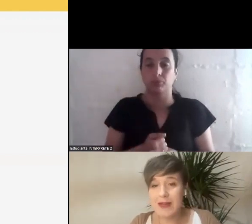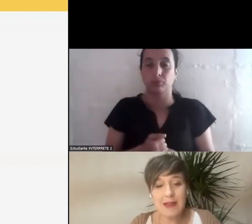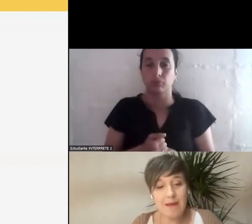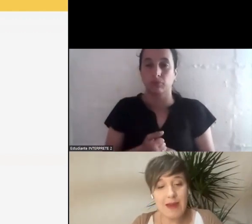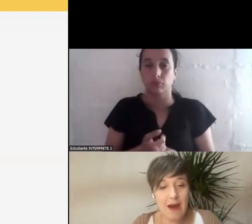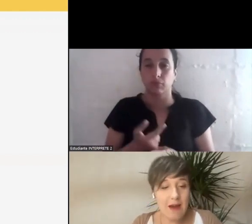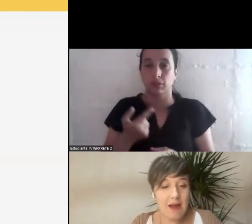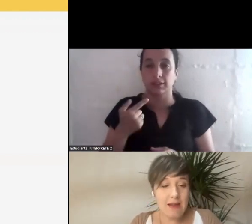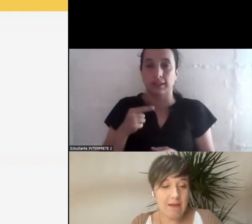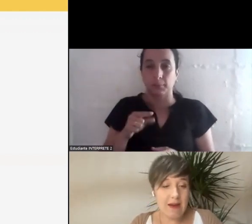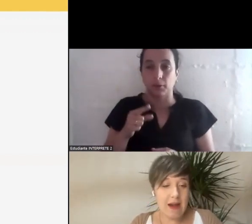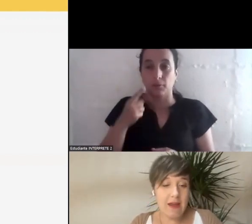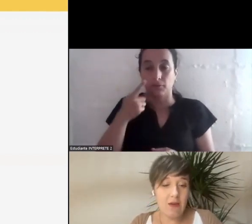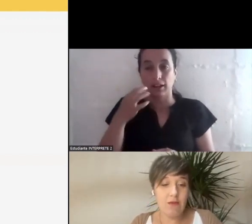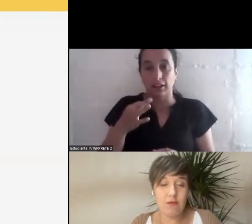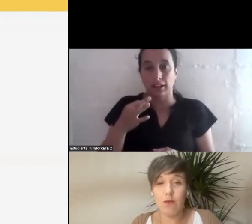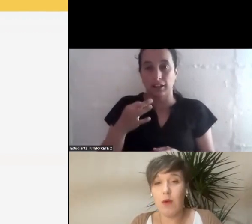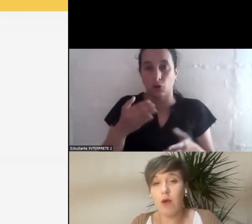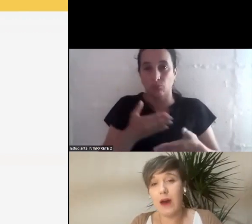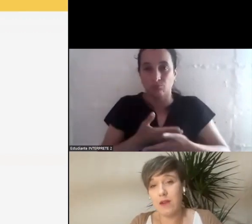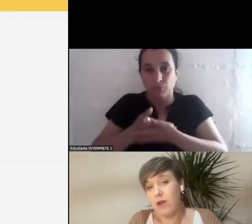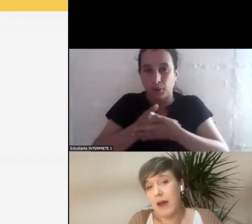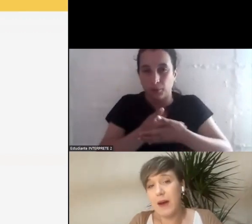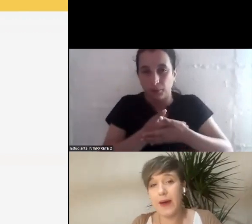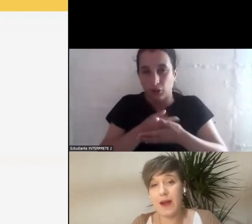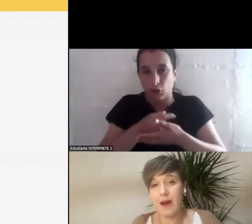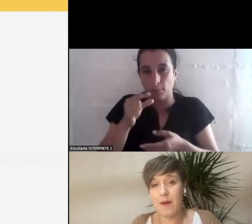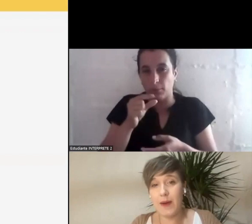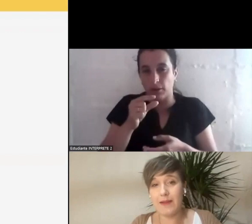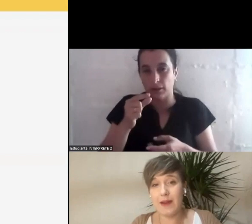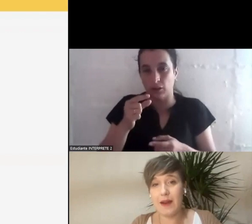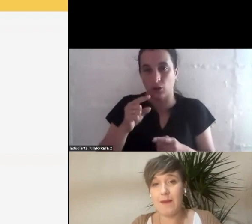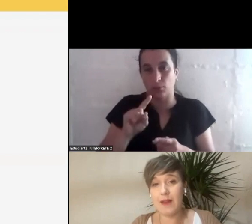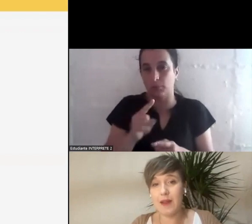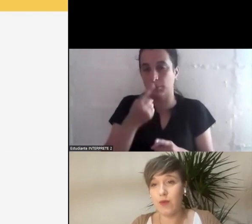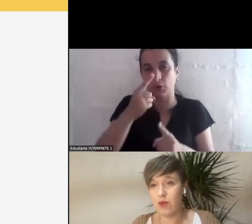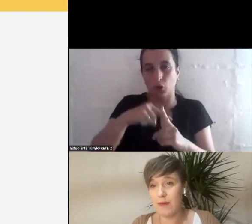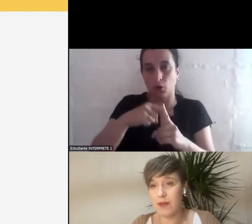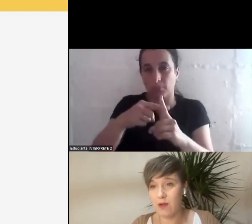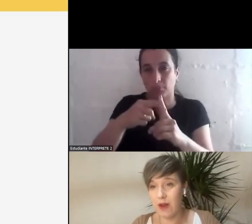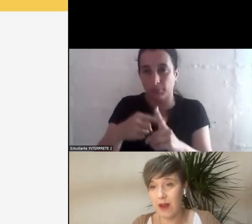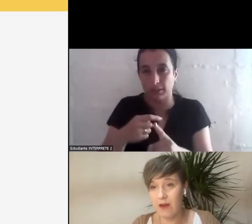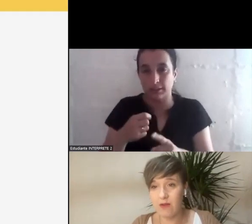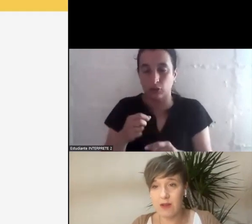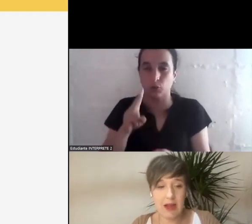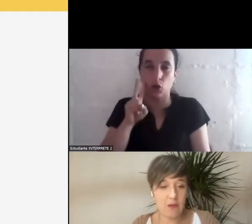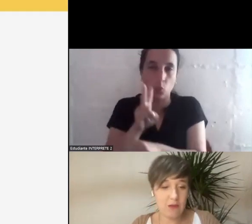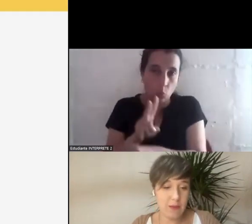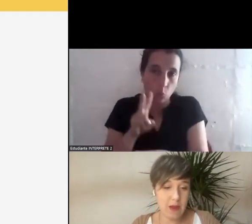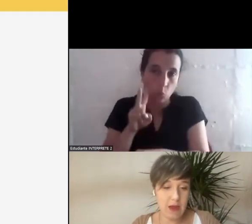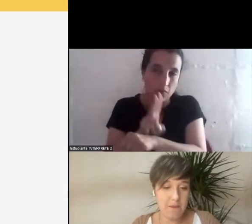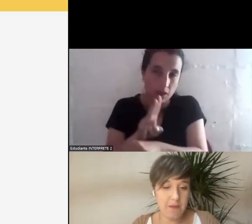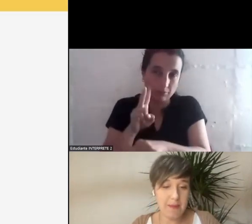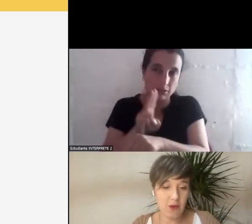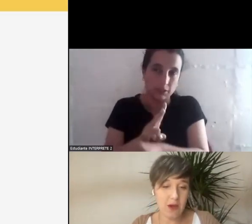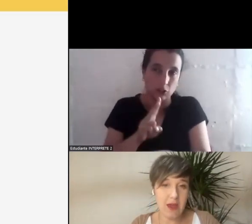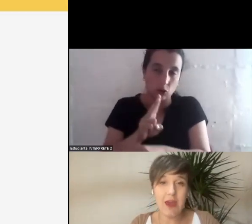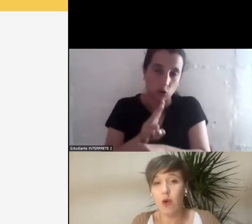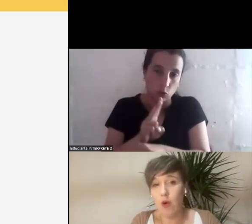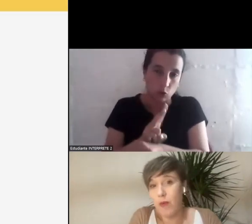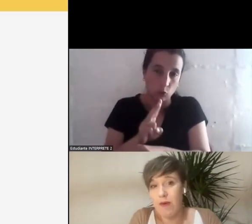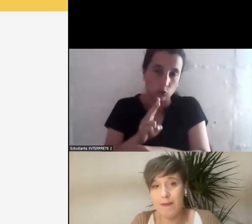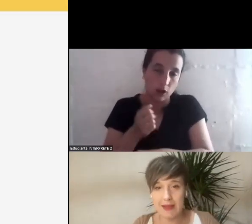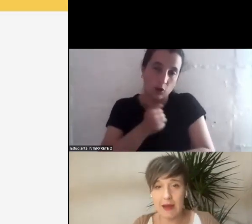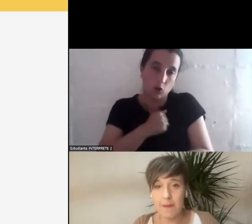los primeros meses de vida deben realizar un ecocardiograma para tener realmente pues, una visión real, ¿no? Si hay algún tipo de patología